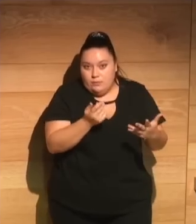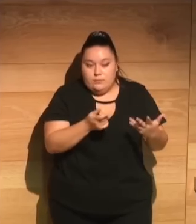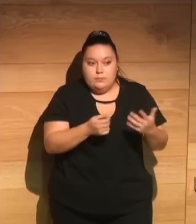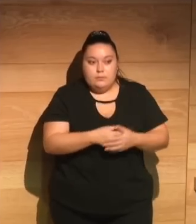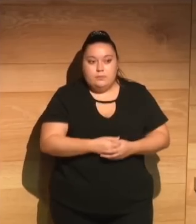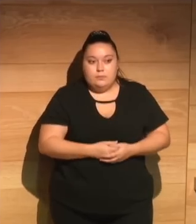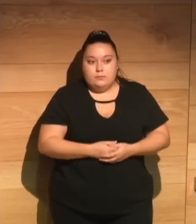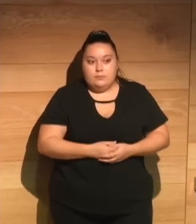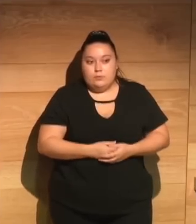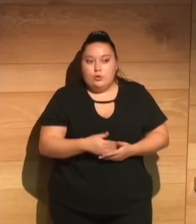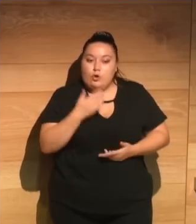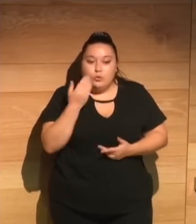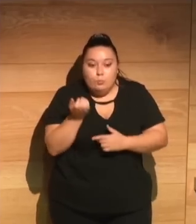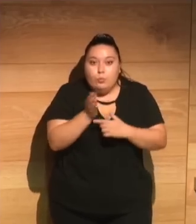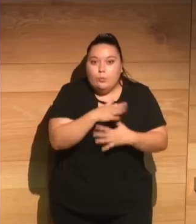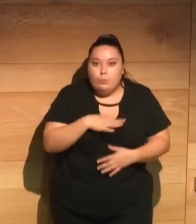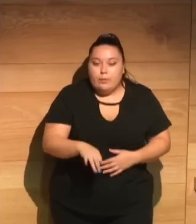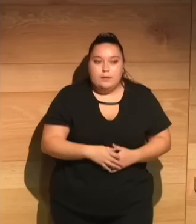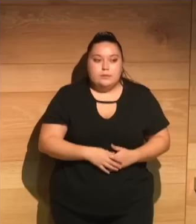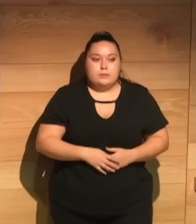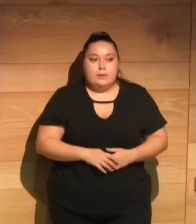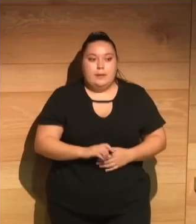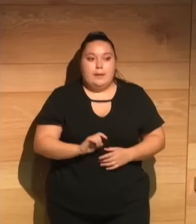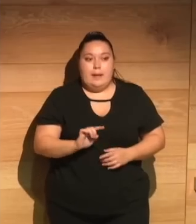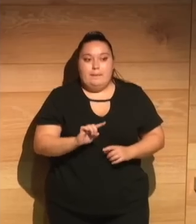Un cristal transparente, conseguías proyectar eso. Las primeras